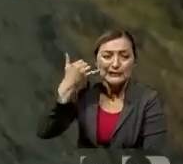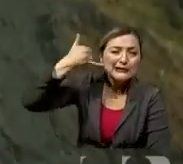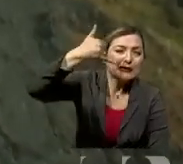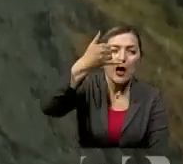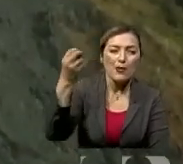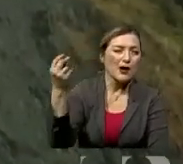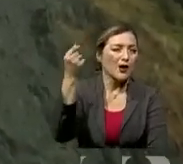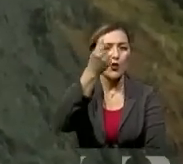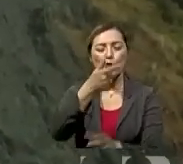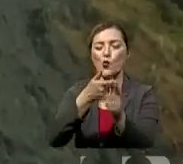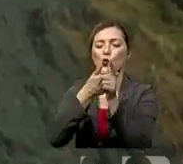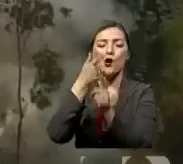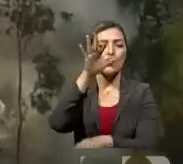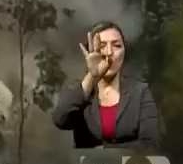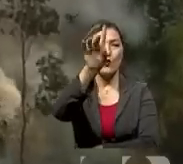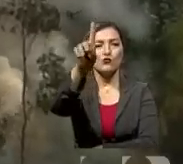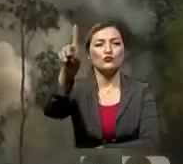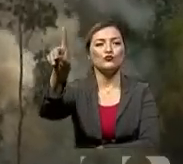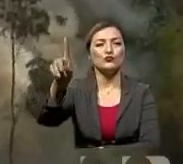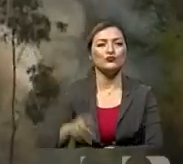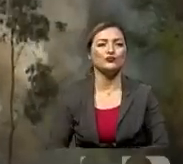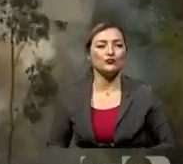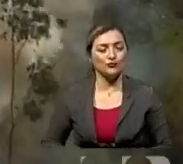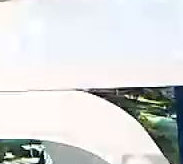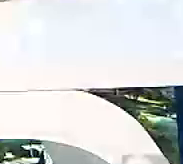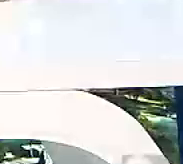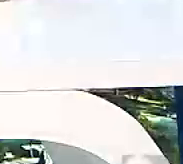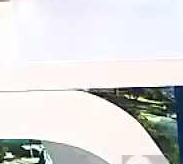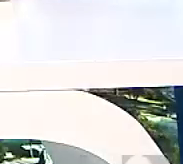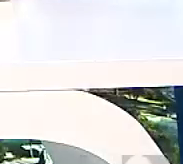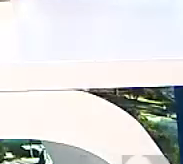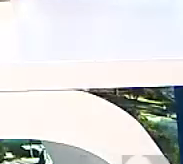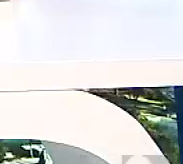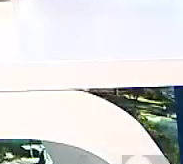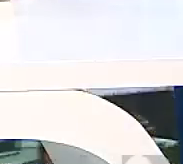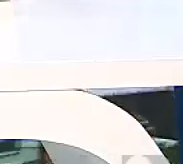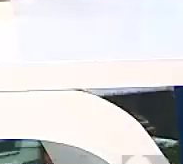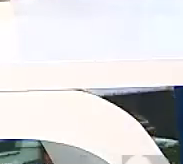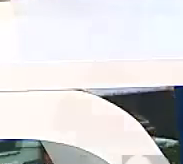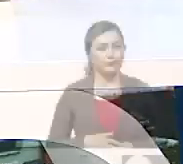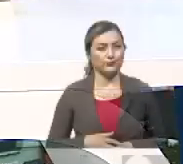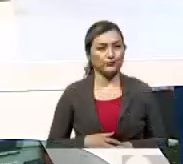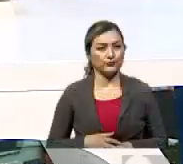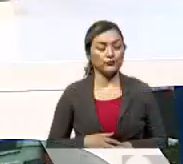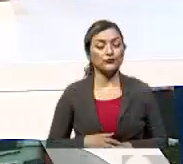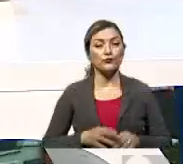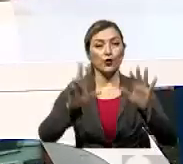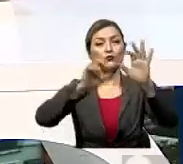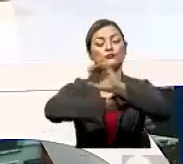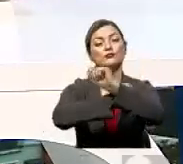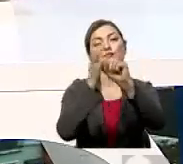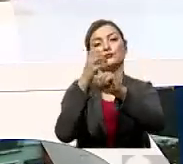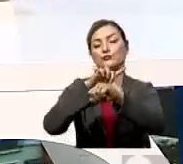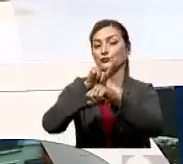que un incendio se está propagando. Alberto Luna, 24 horas. 8 de la mañana con 14 minutos. Tenemos más noticias